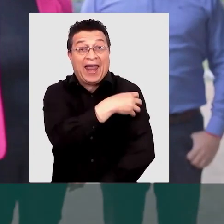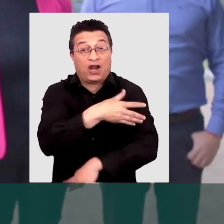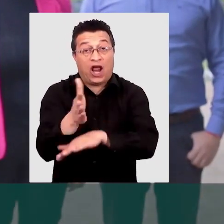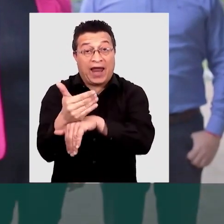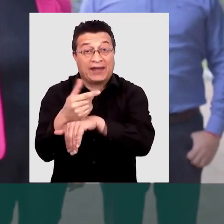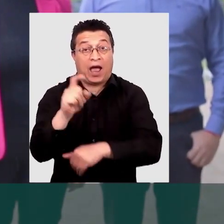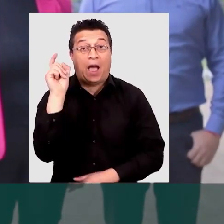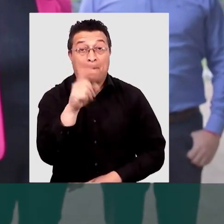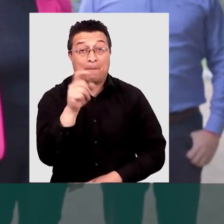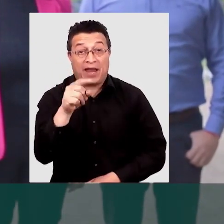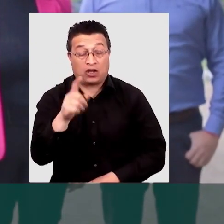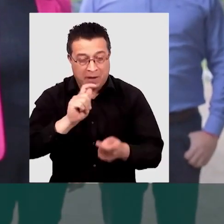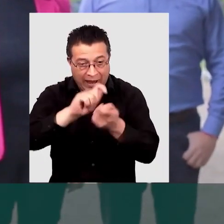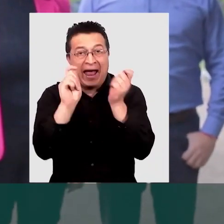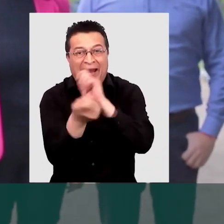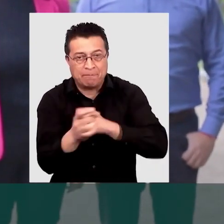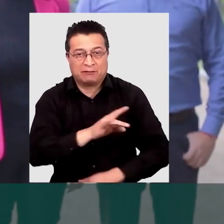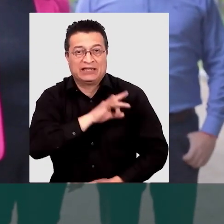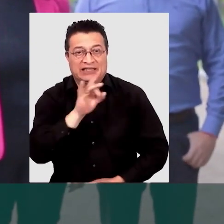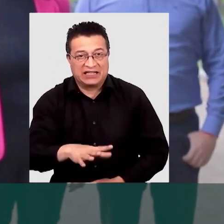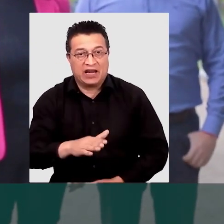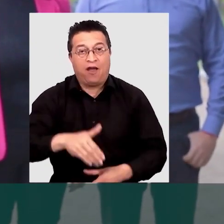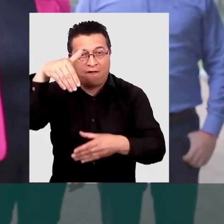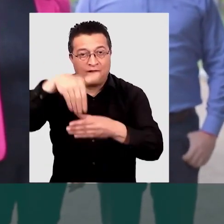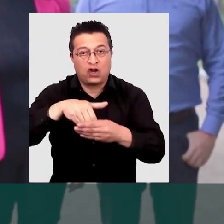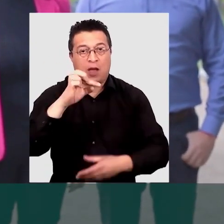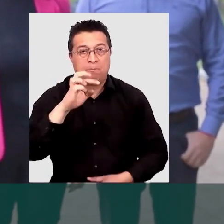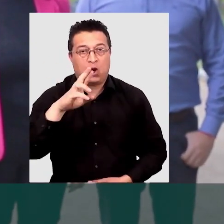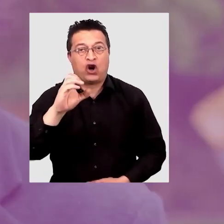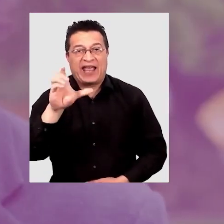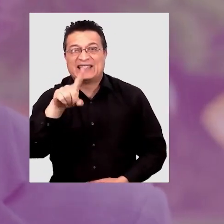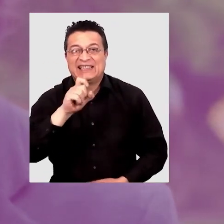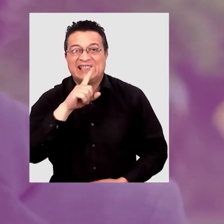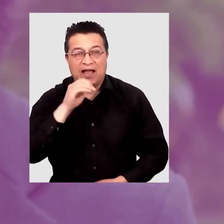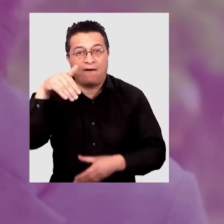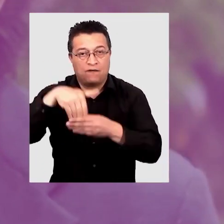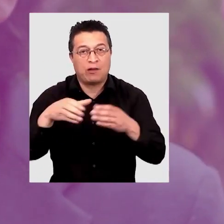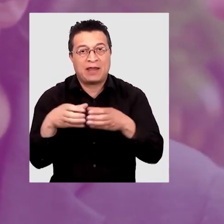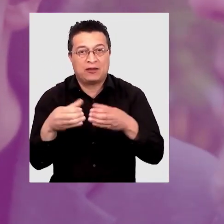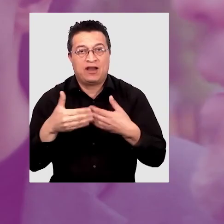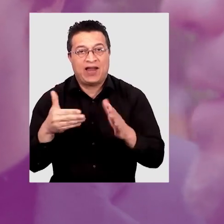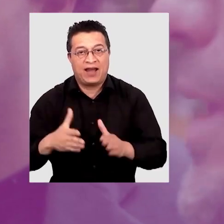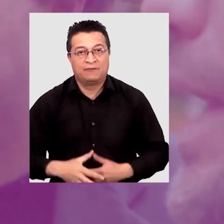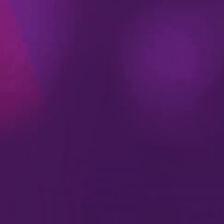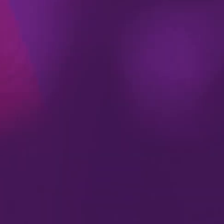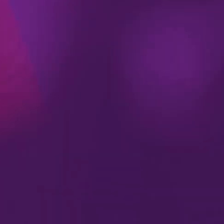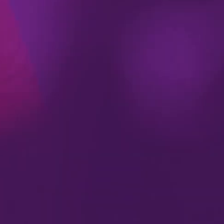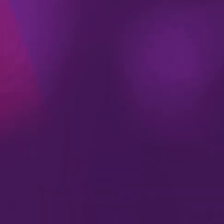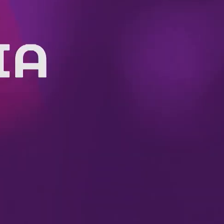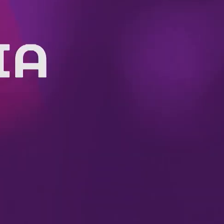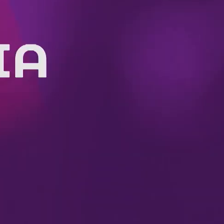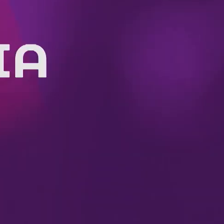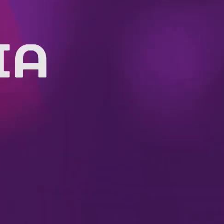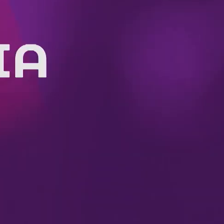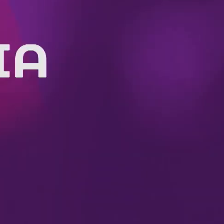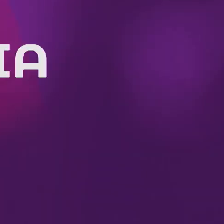Desde el norte, la región de Arica-Parinacota, para cambiar Chile. Vota progresista, vota liberal.